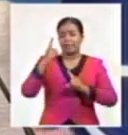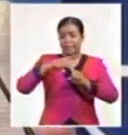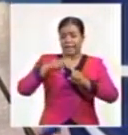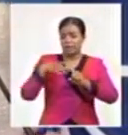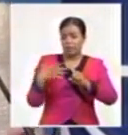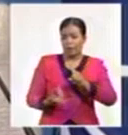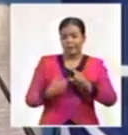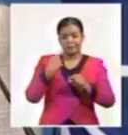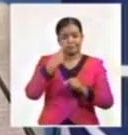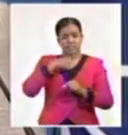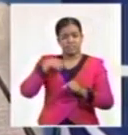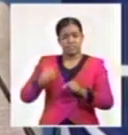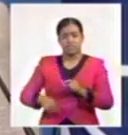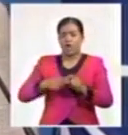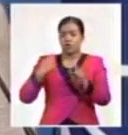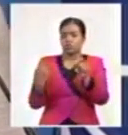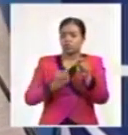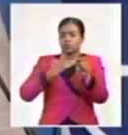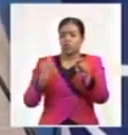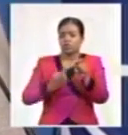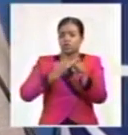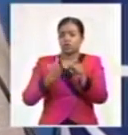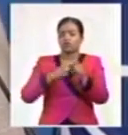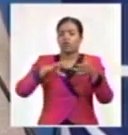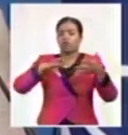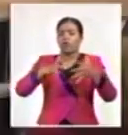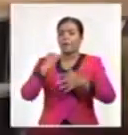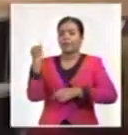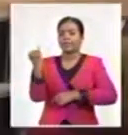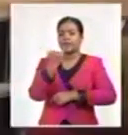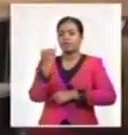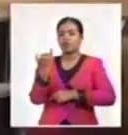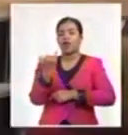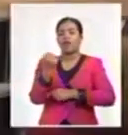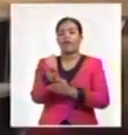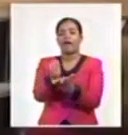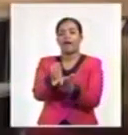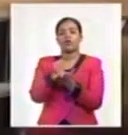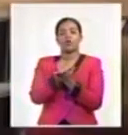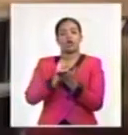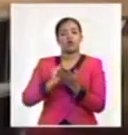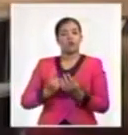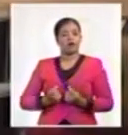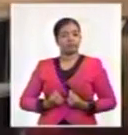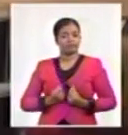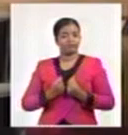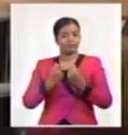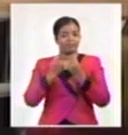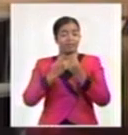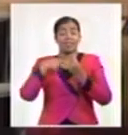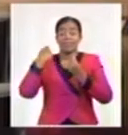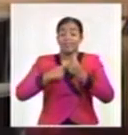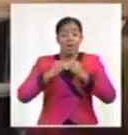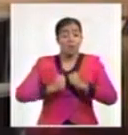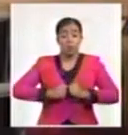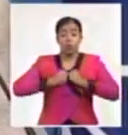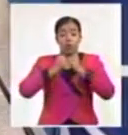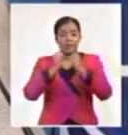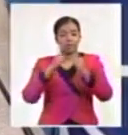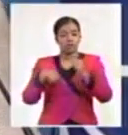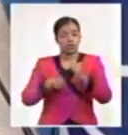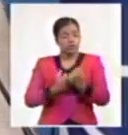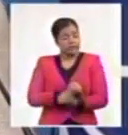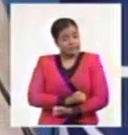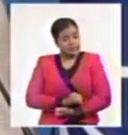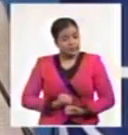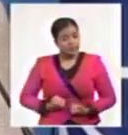China intenta cada vez más remodelar el orden internacional en su beneficio. Así que debemos reforzar nuestra propia capacidad de resistencia.